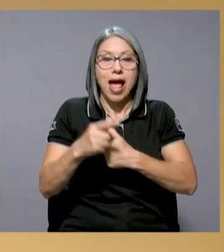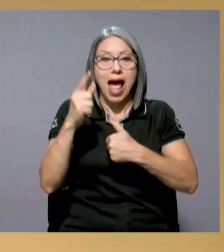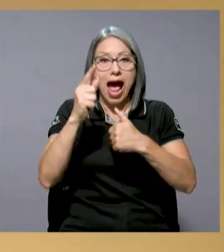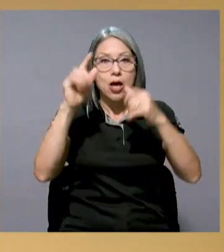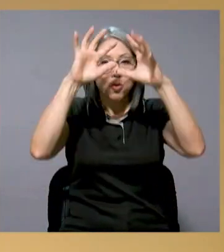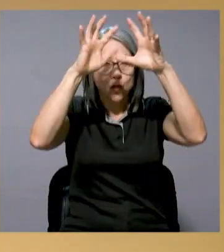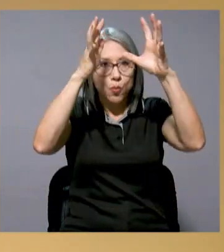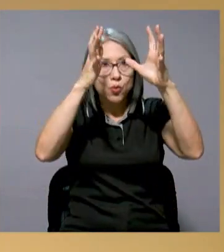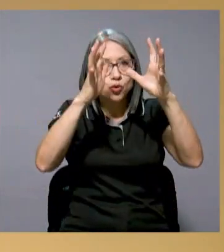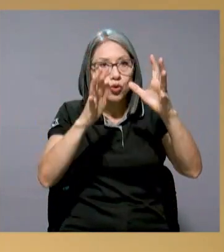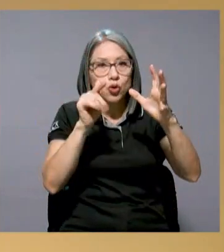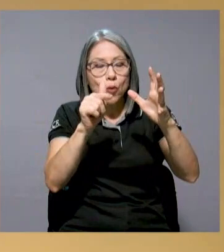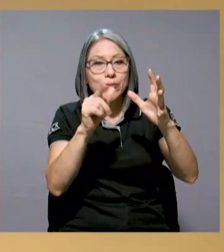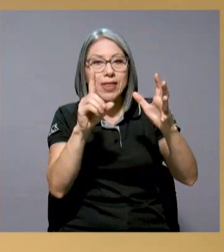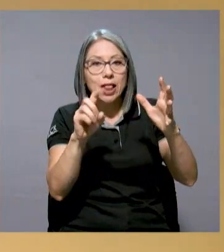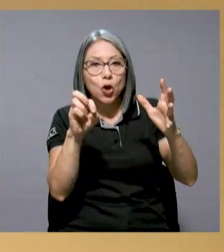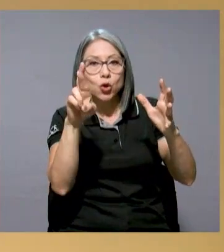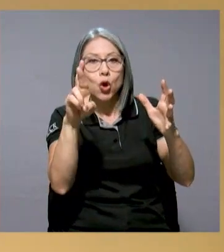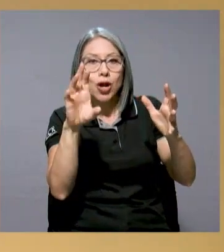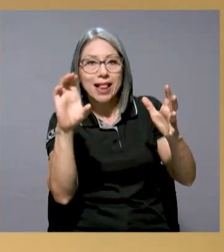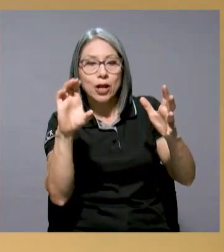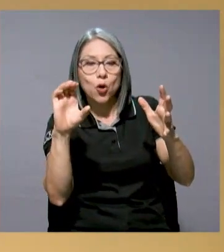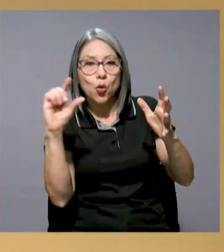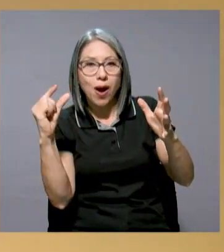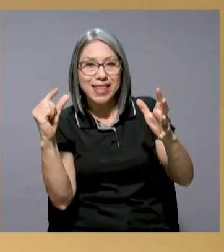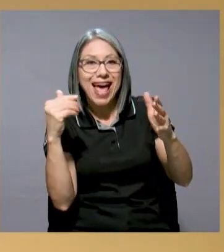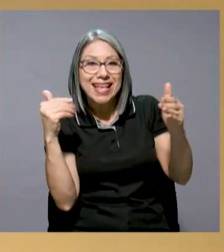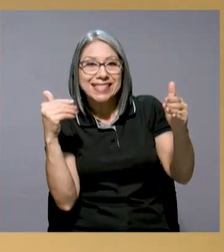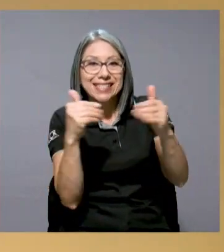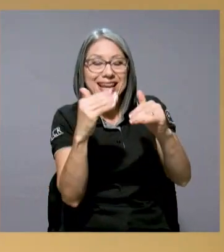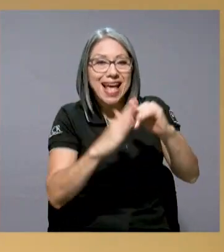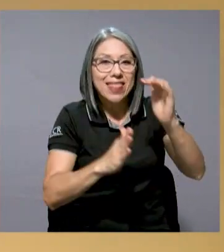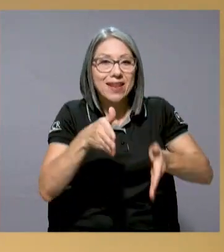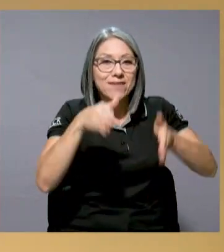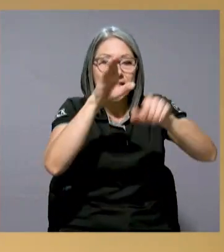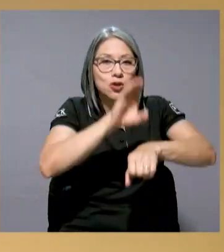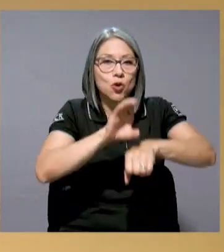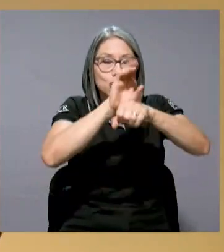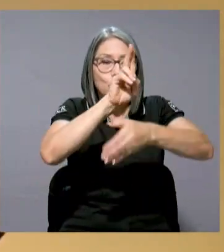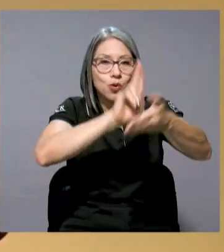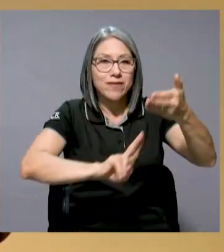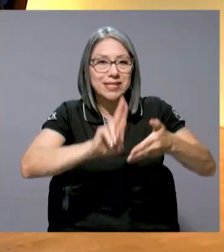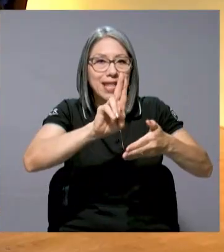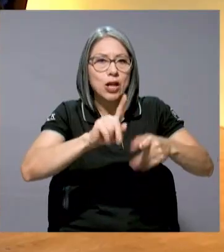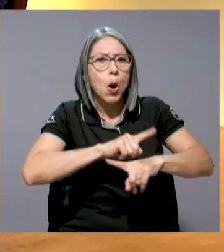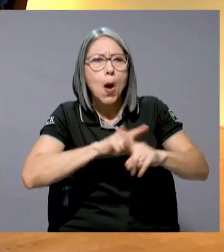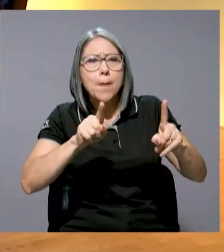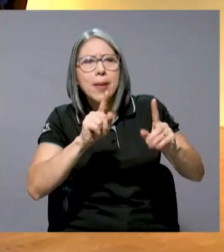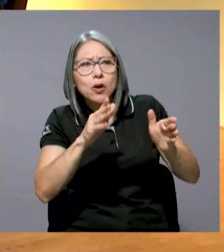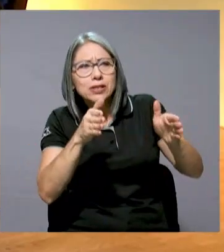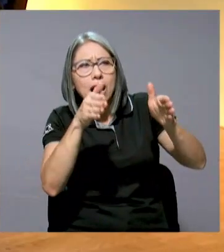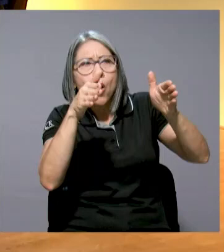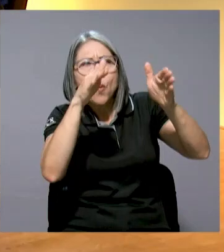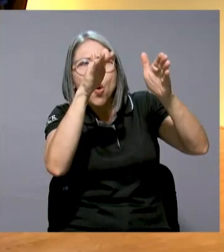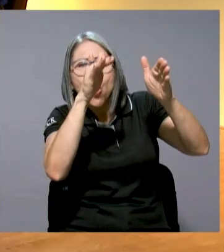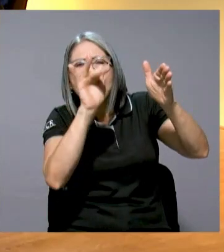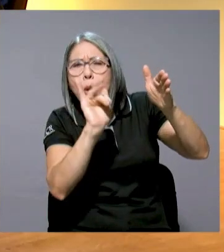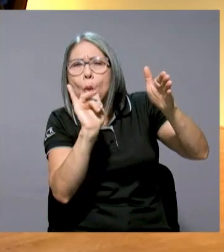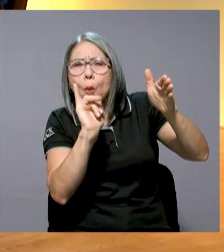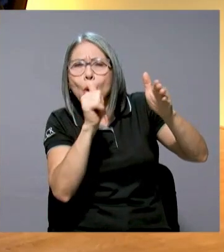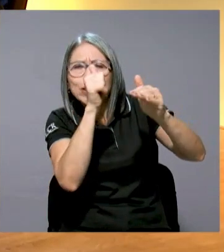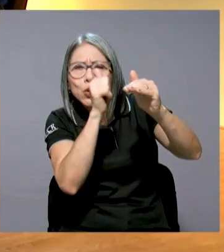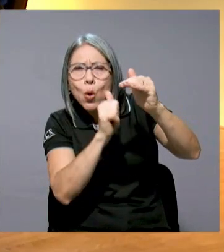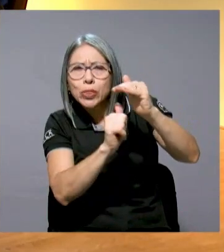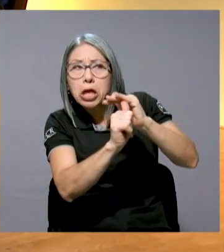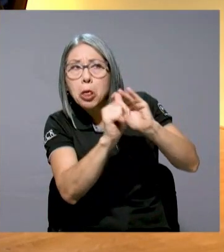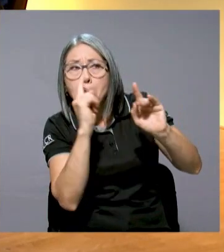doctor Calderón Guardia cercano al edificio donde está el Consejo Universitario, ¿verdad? Está como escondido, podríamos decir, pero